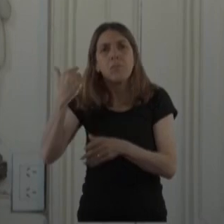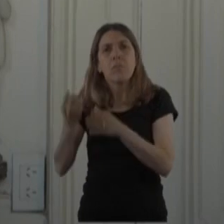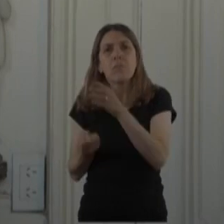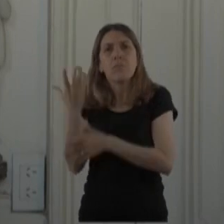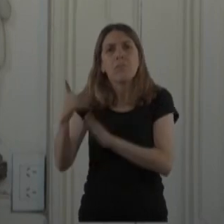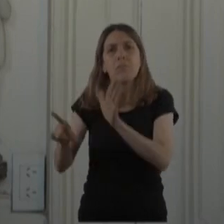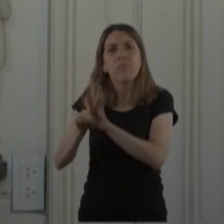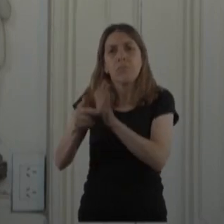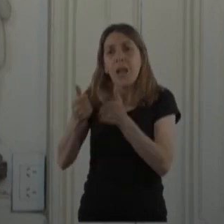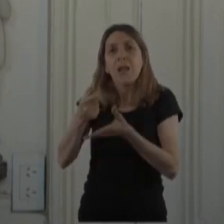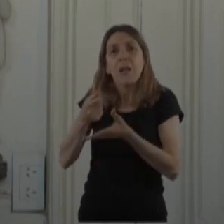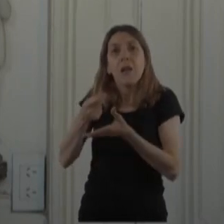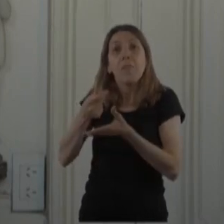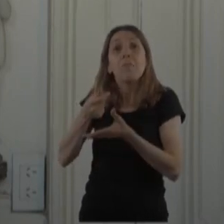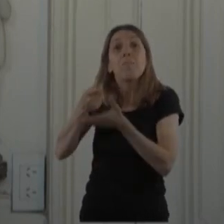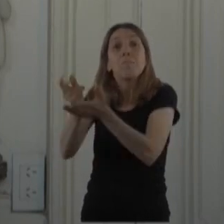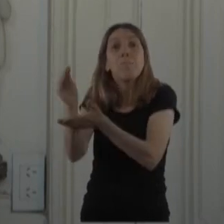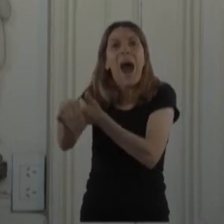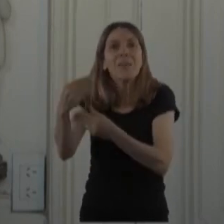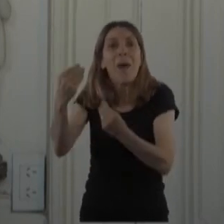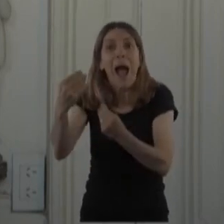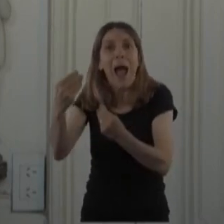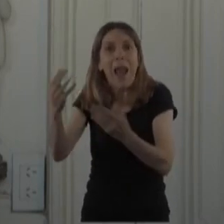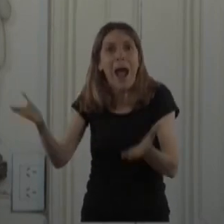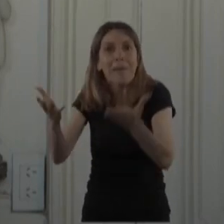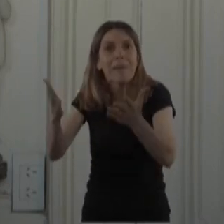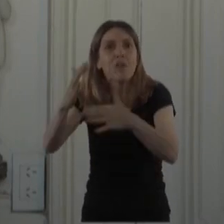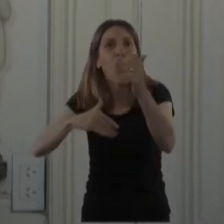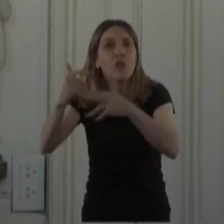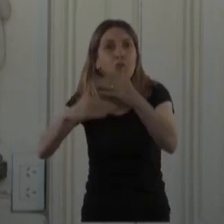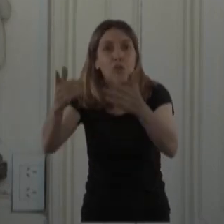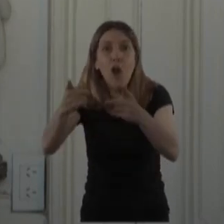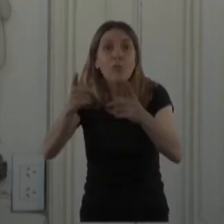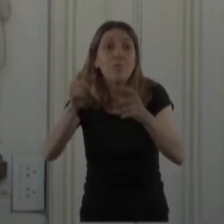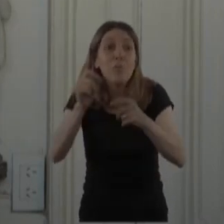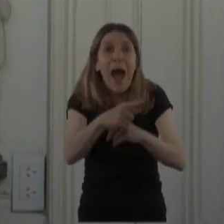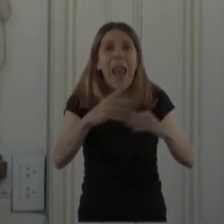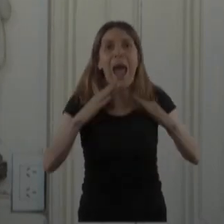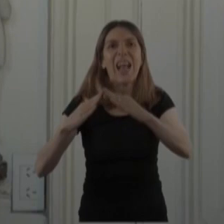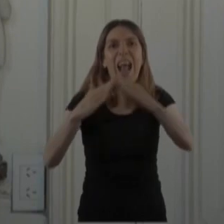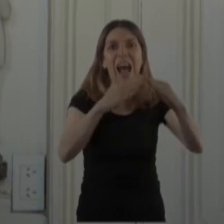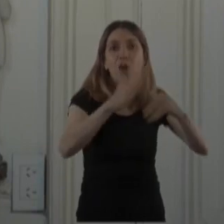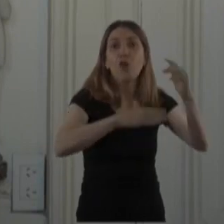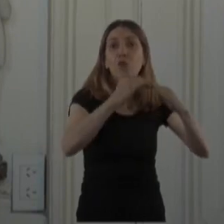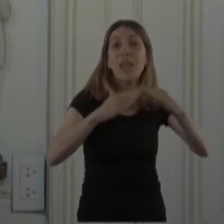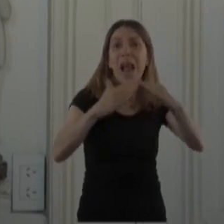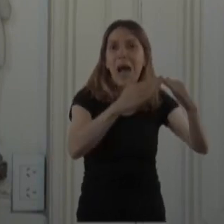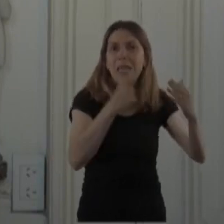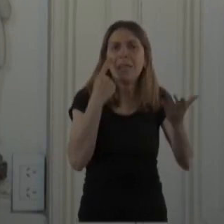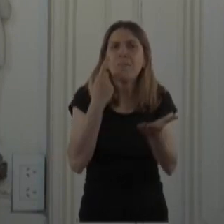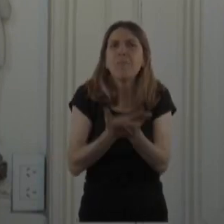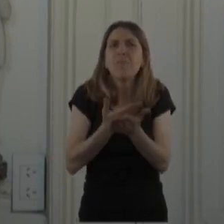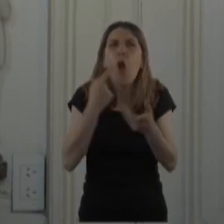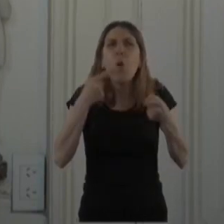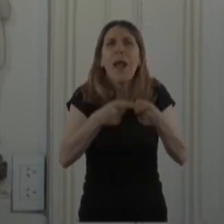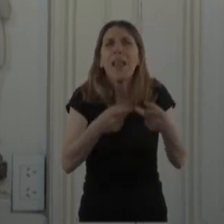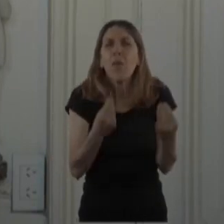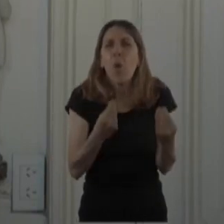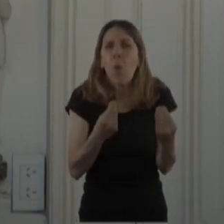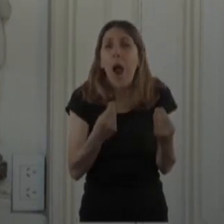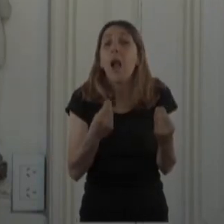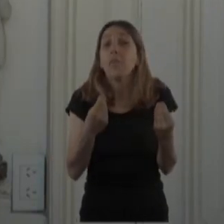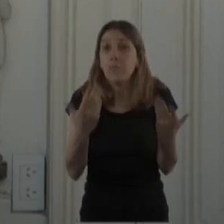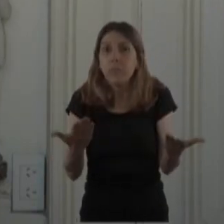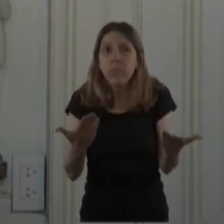la construcción federal en Argentina para las viviendas. ¿Y cuál era el propósito? Precisamente